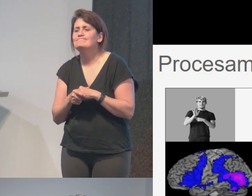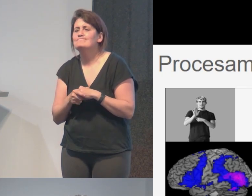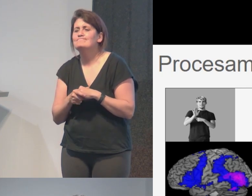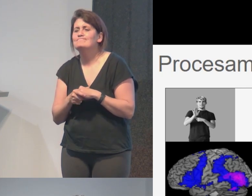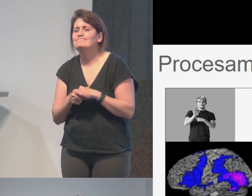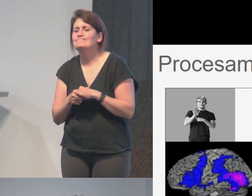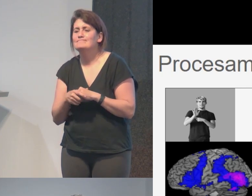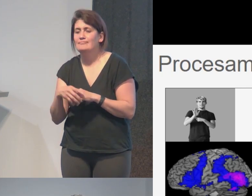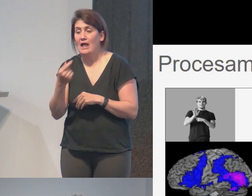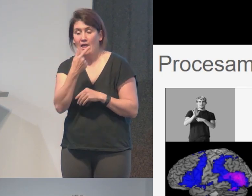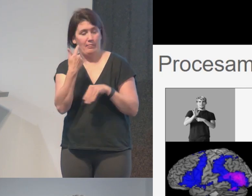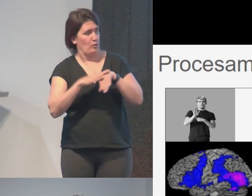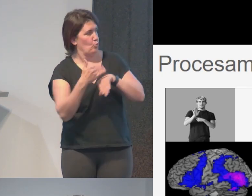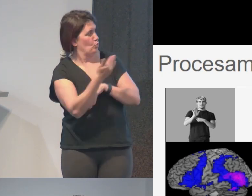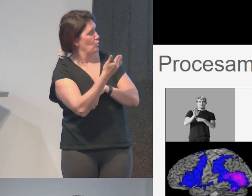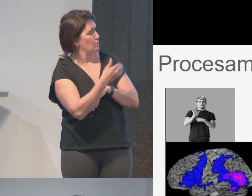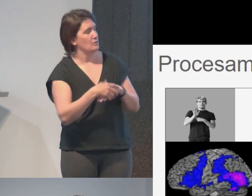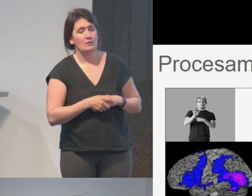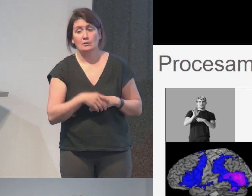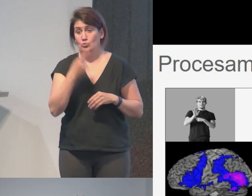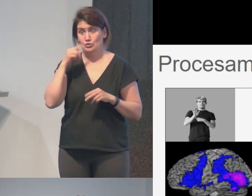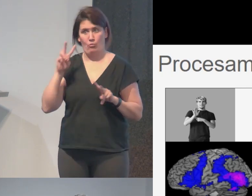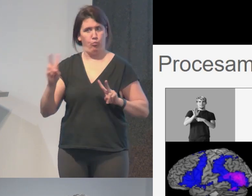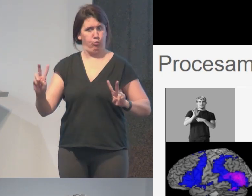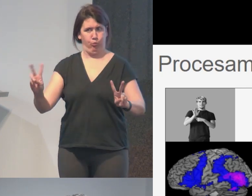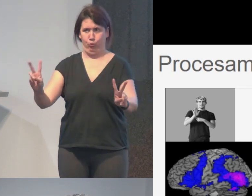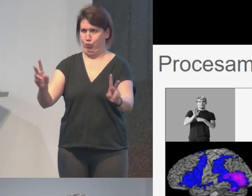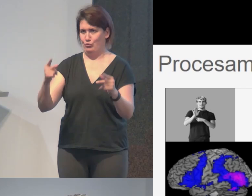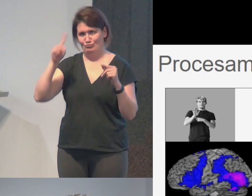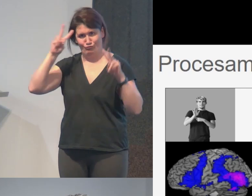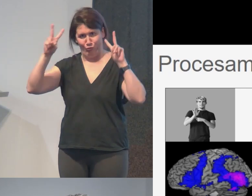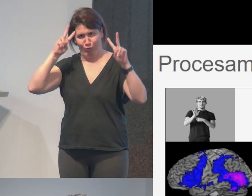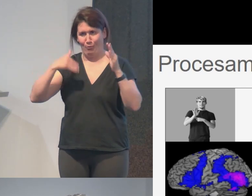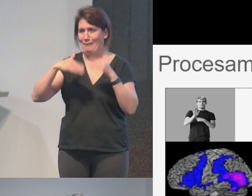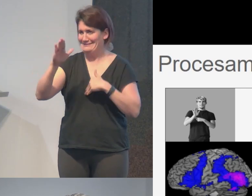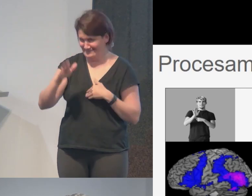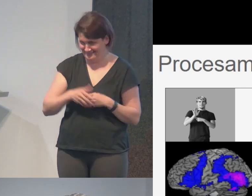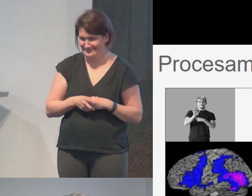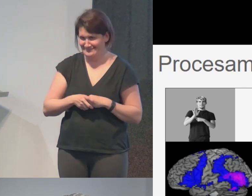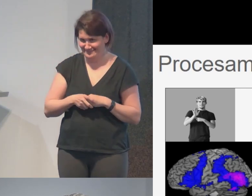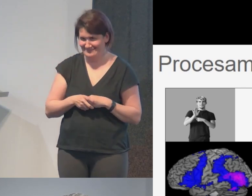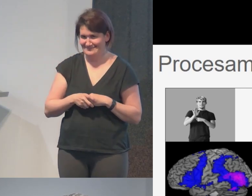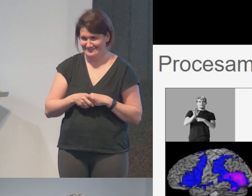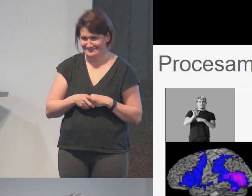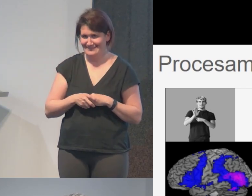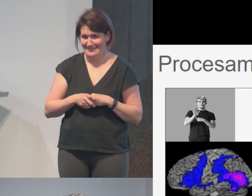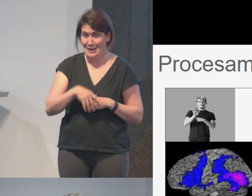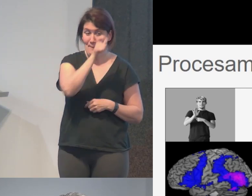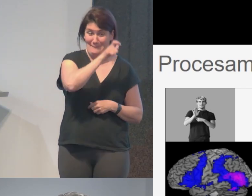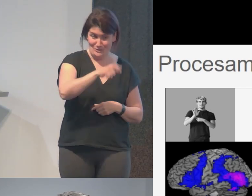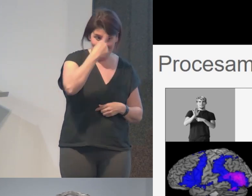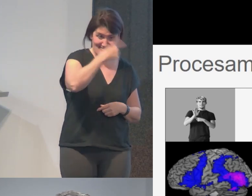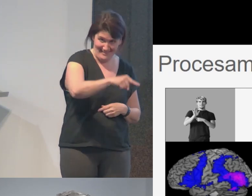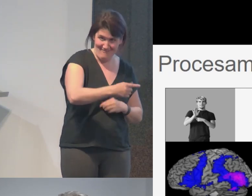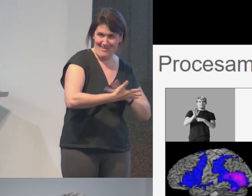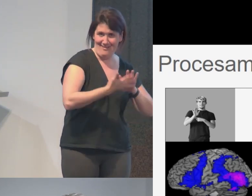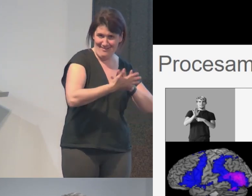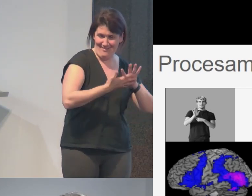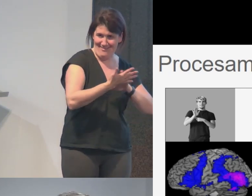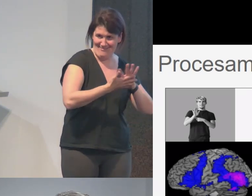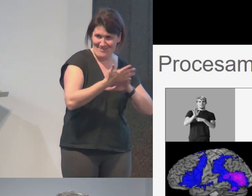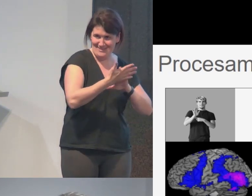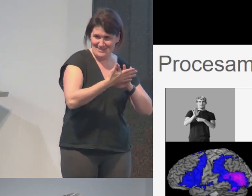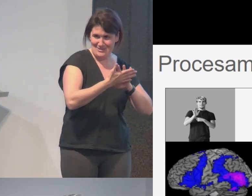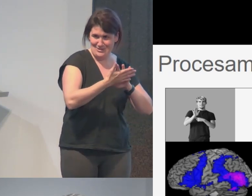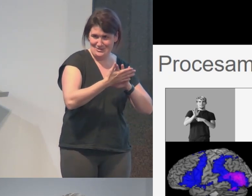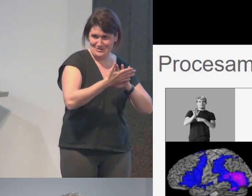Para empezar, encontramos mucho más activación y mucha activación azul. Cuando las personas que saben lengua de signos